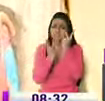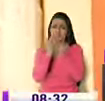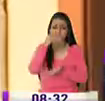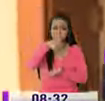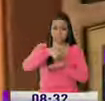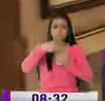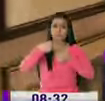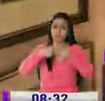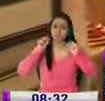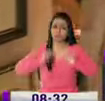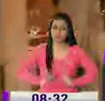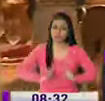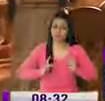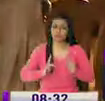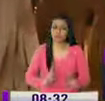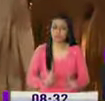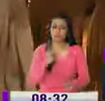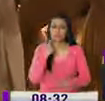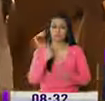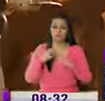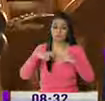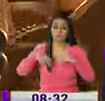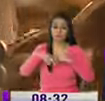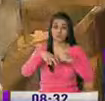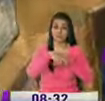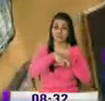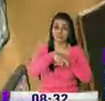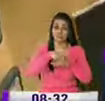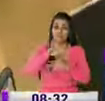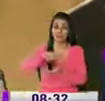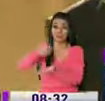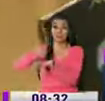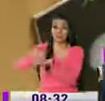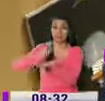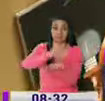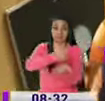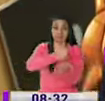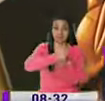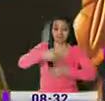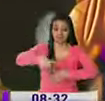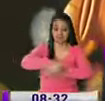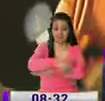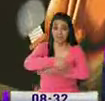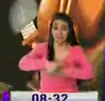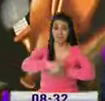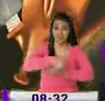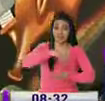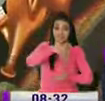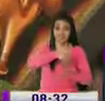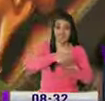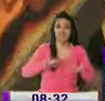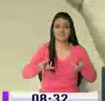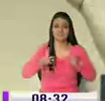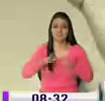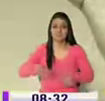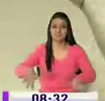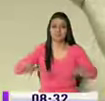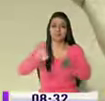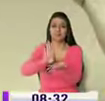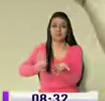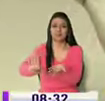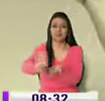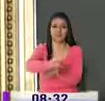centro histórico, para que haga turismo no solo en las plazas y calles del casco colonial, sino también en los